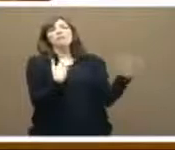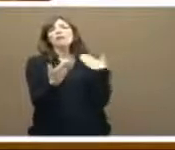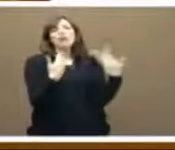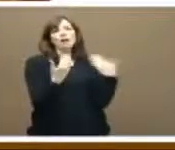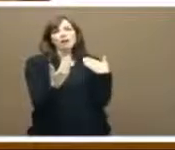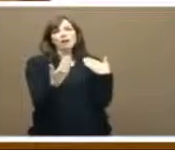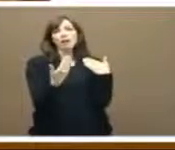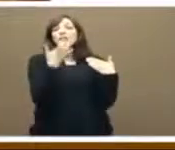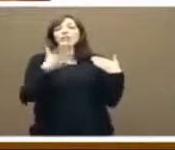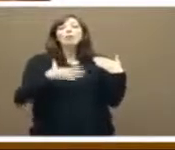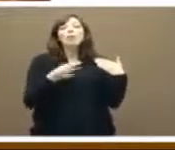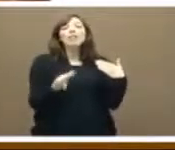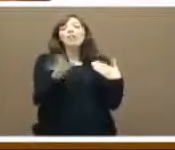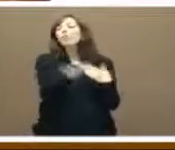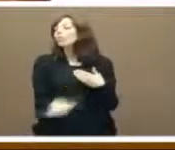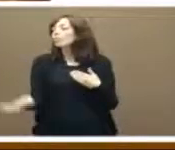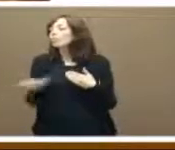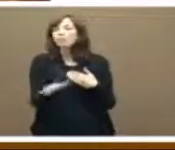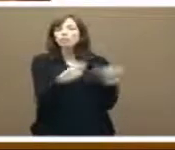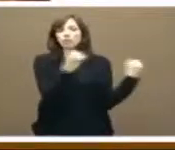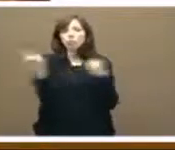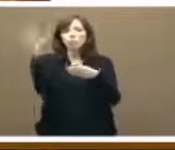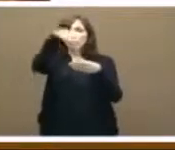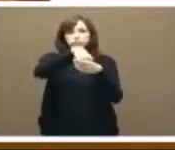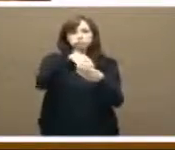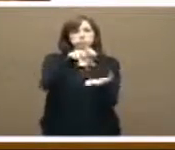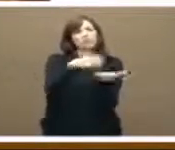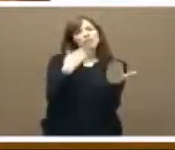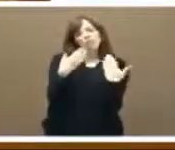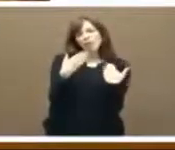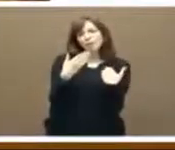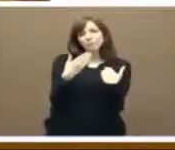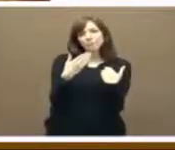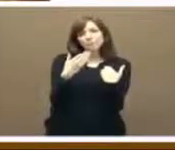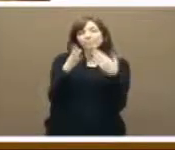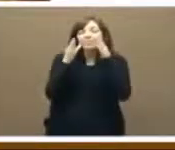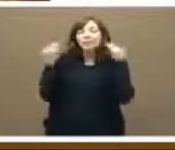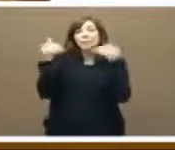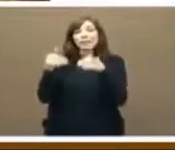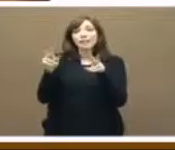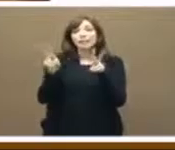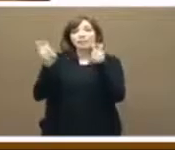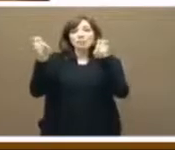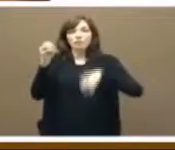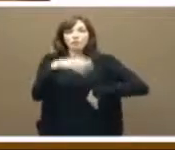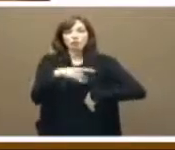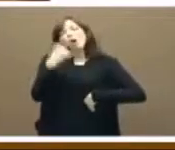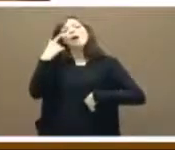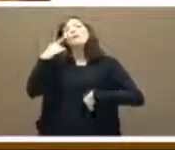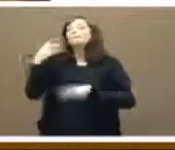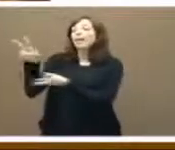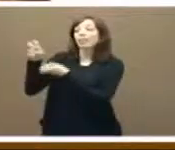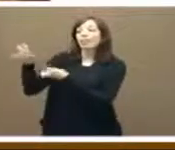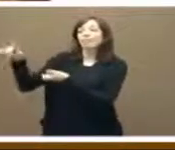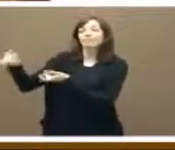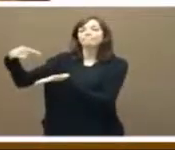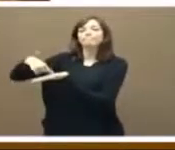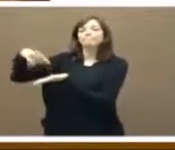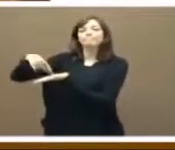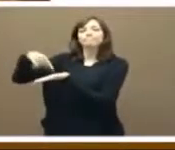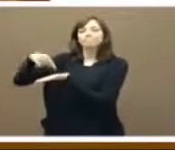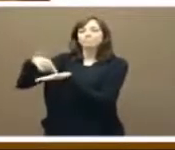en sede institucional. En cuanto al fondo, las exigencias del Ministerio de Hacienda suponen una